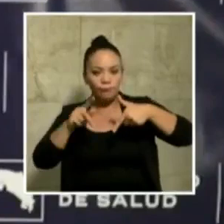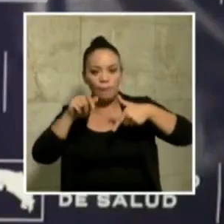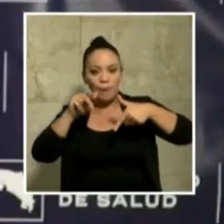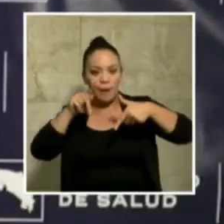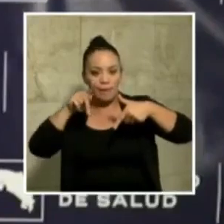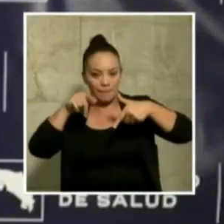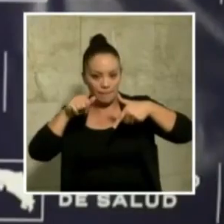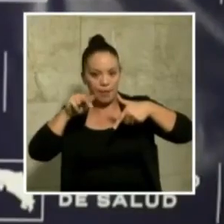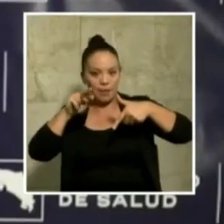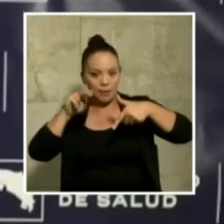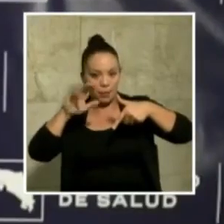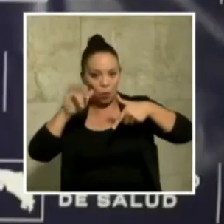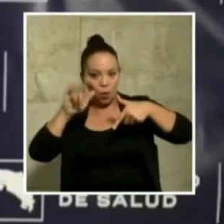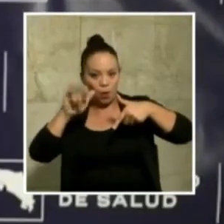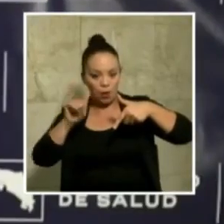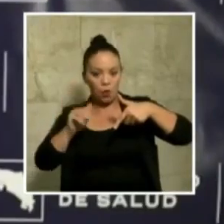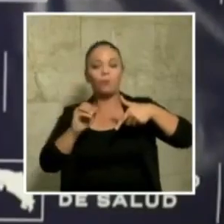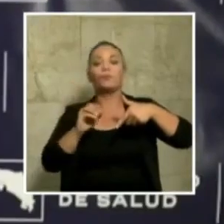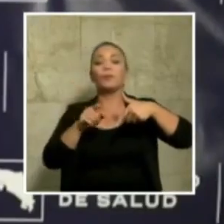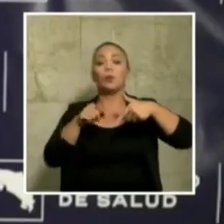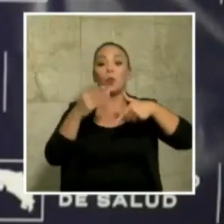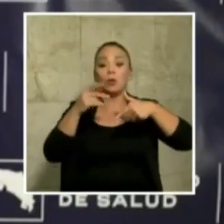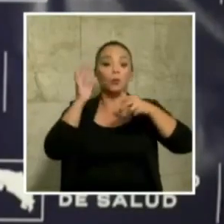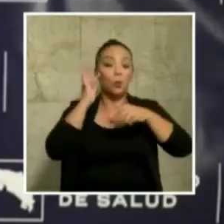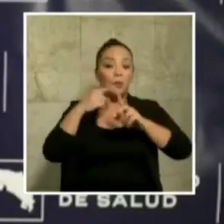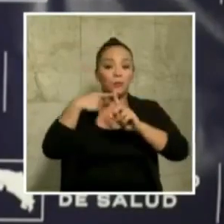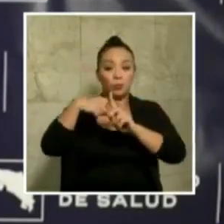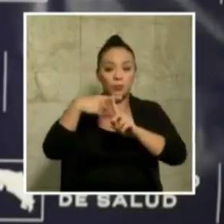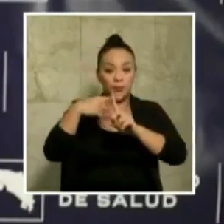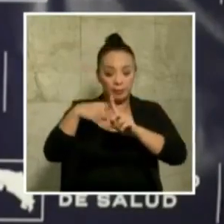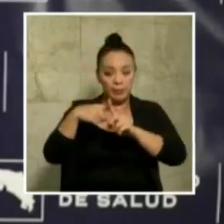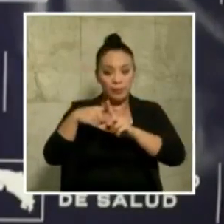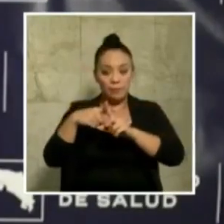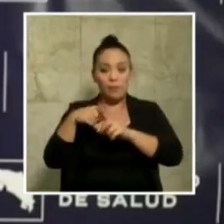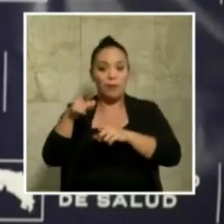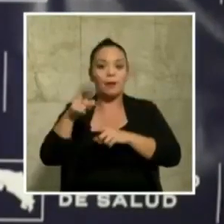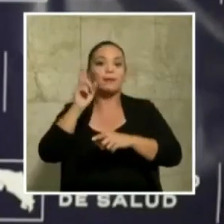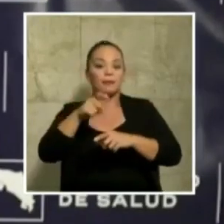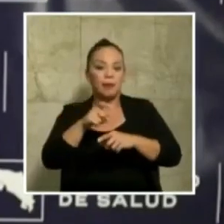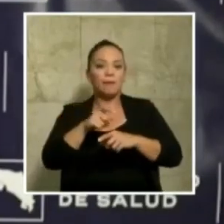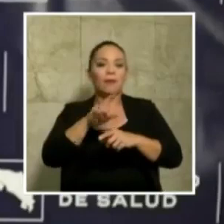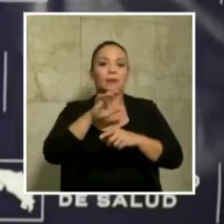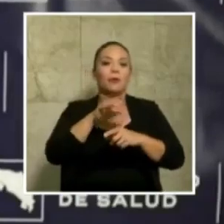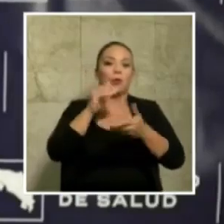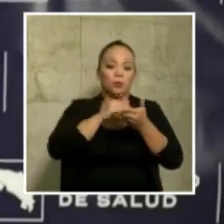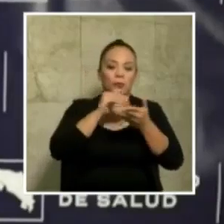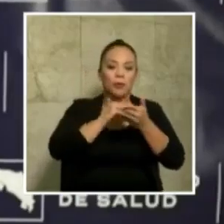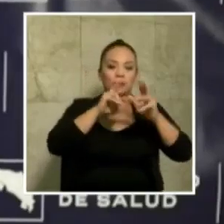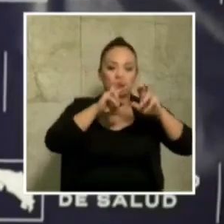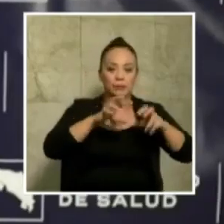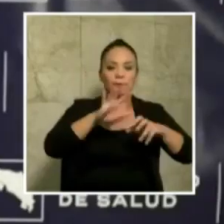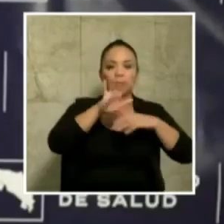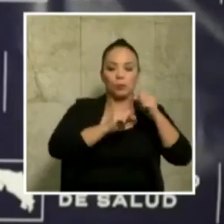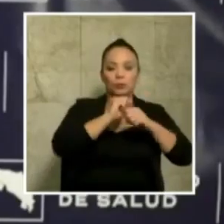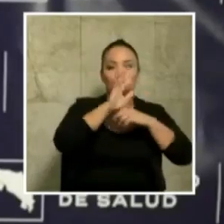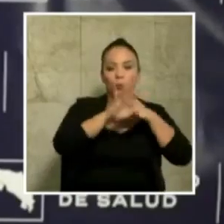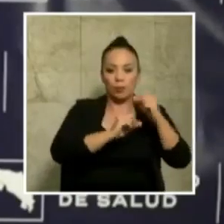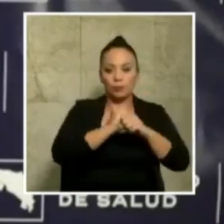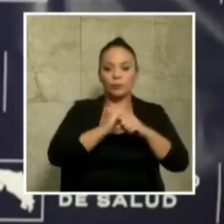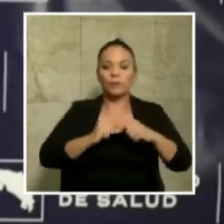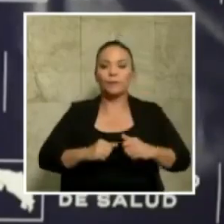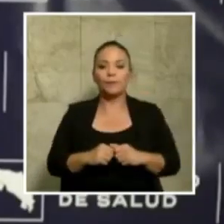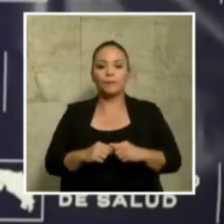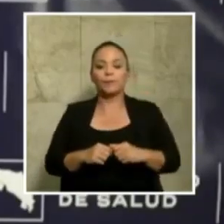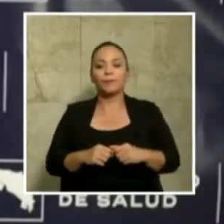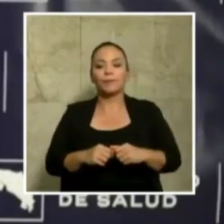tengan un resultado negativo a la prueba deberán volvérsela a realizar cada 5 años y no cada 2 como se realiza con la prueba de Papanicolaou.